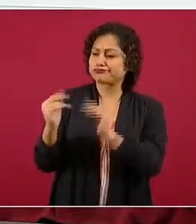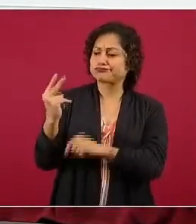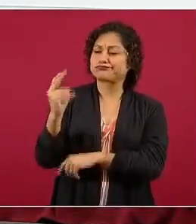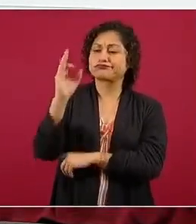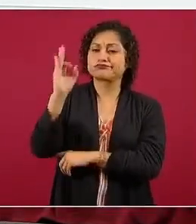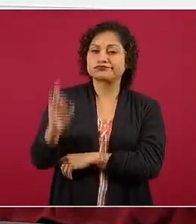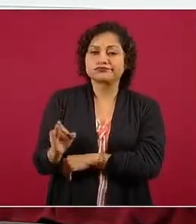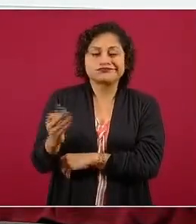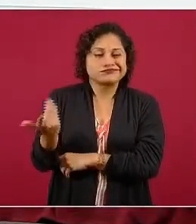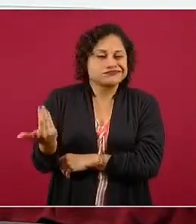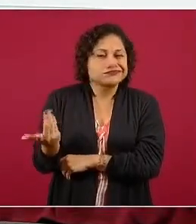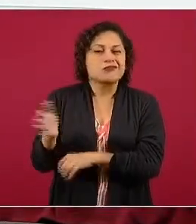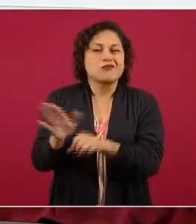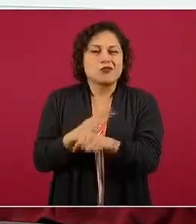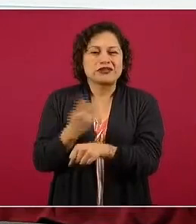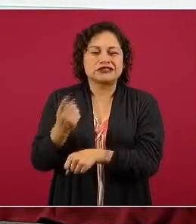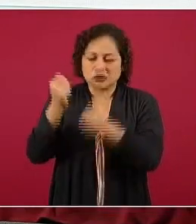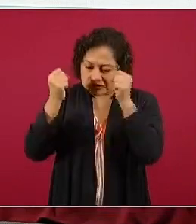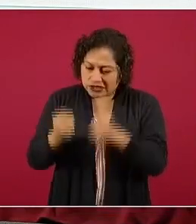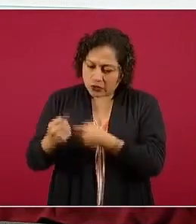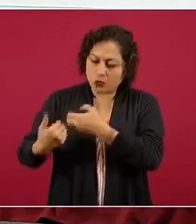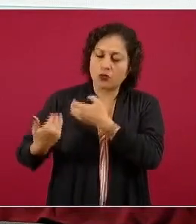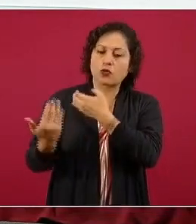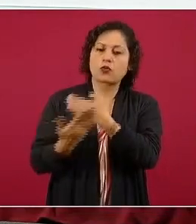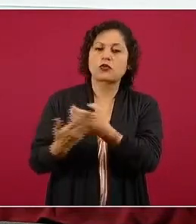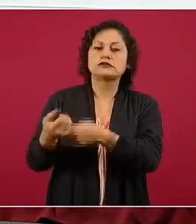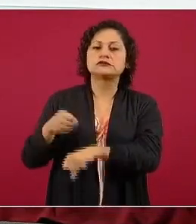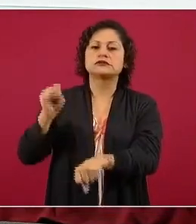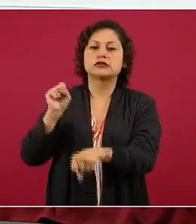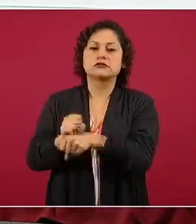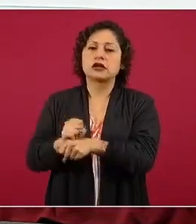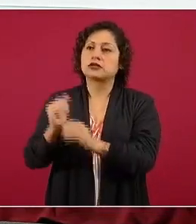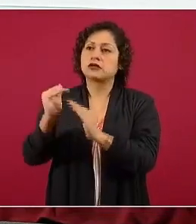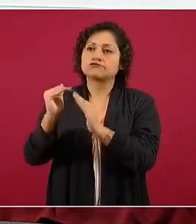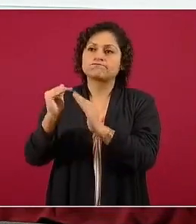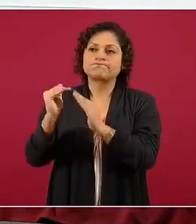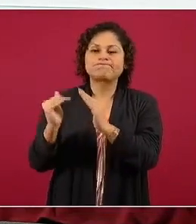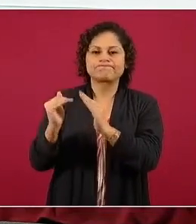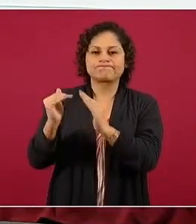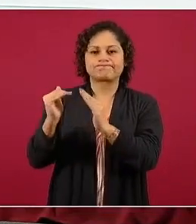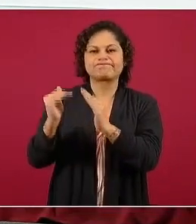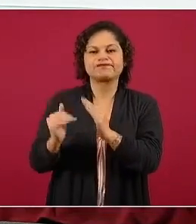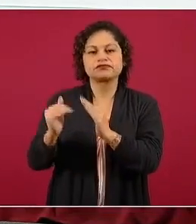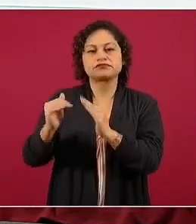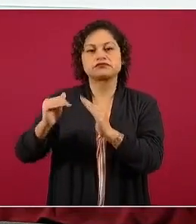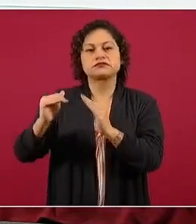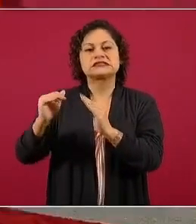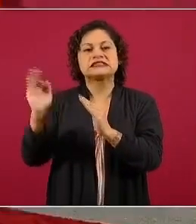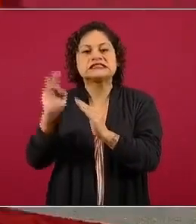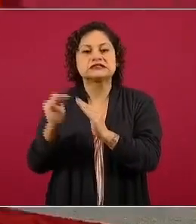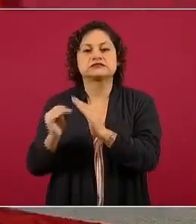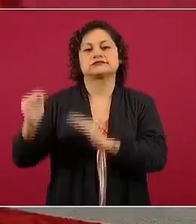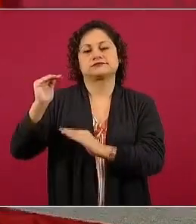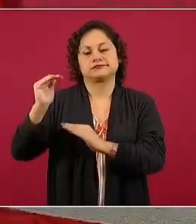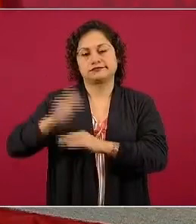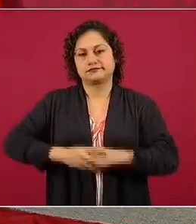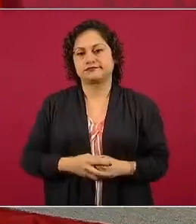esto siga reflejando un ascenso, tal vez no a la velocidad de la última semana, pero sí un ascenso. La siguiente, por